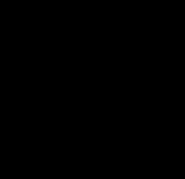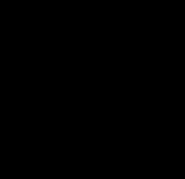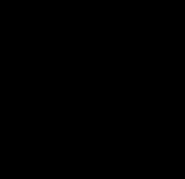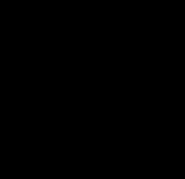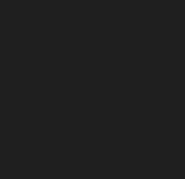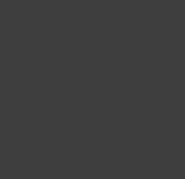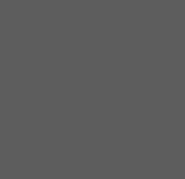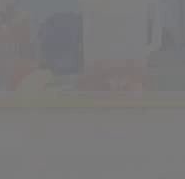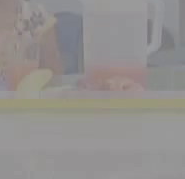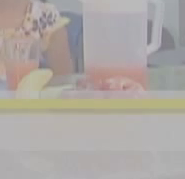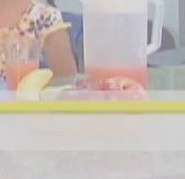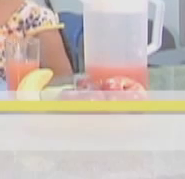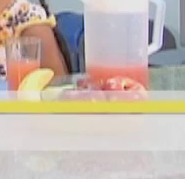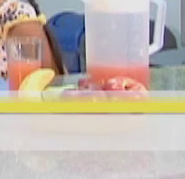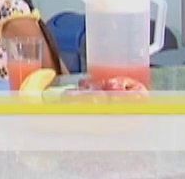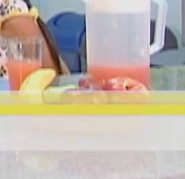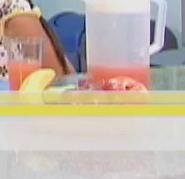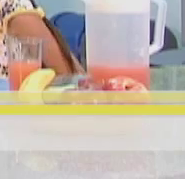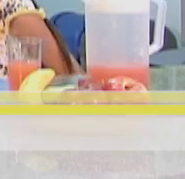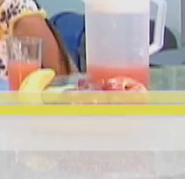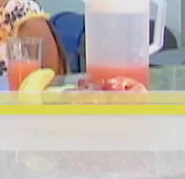Thank you.